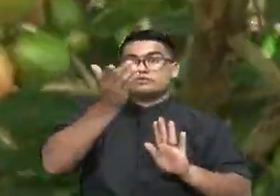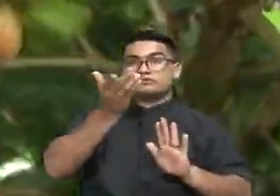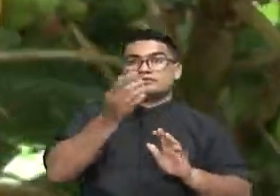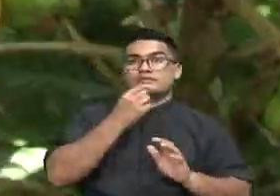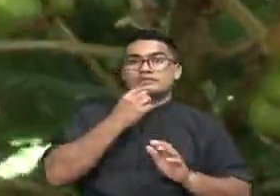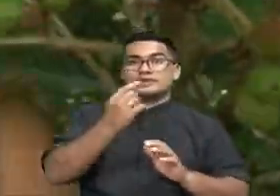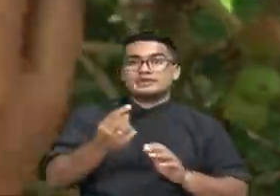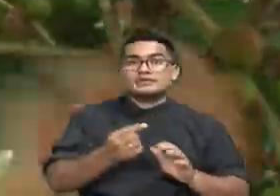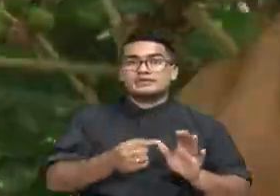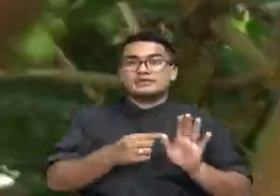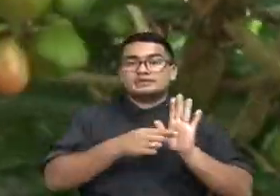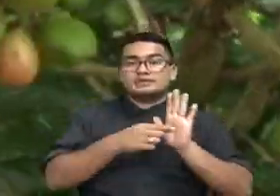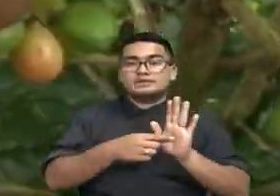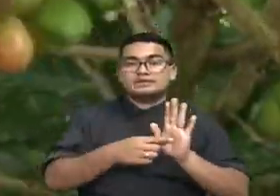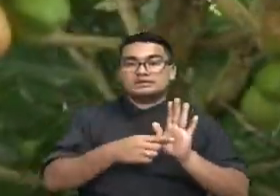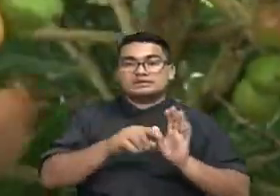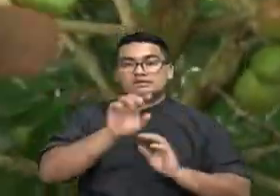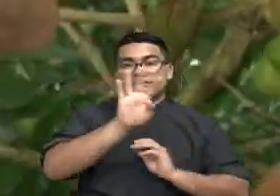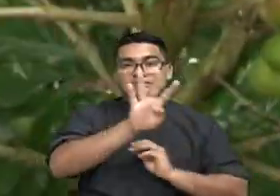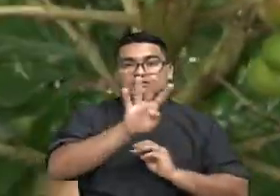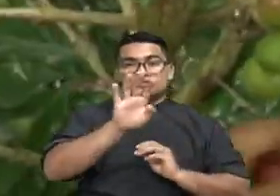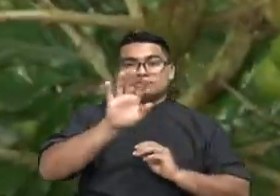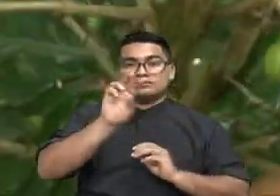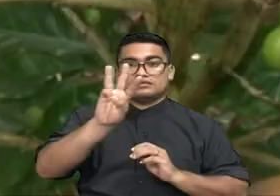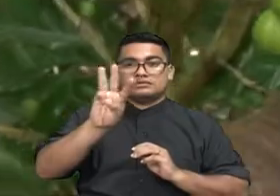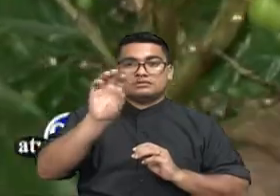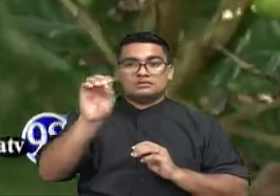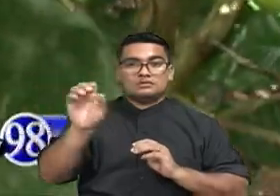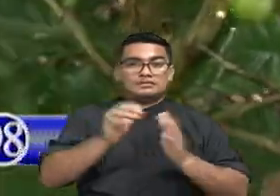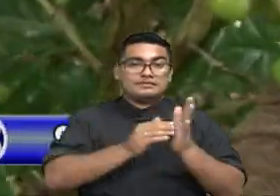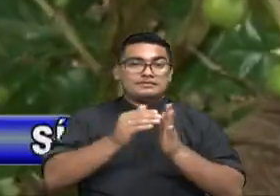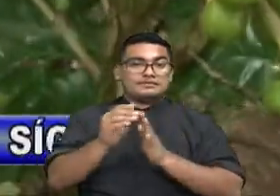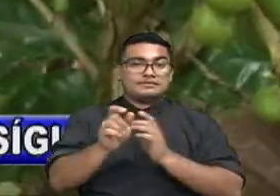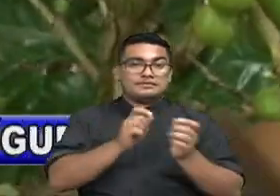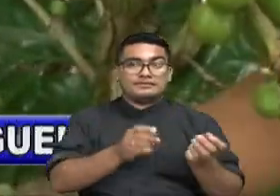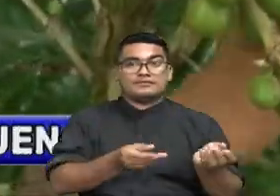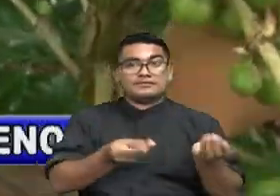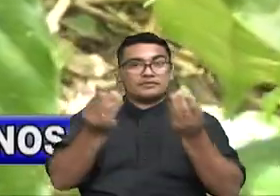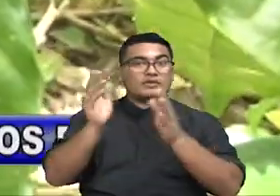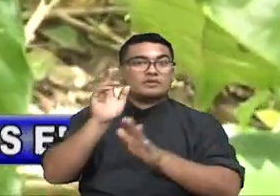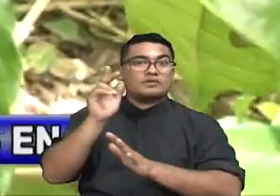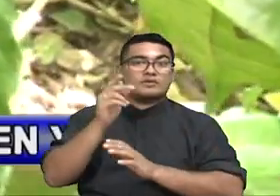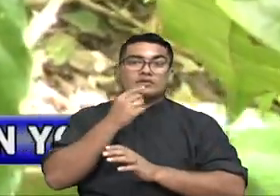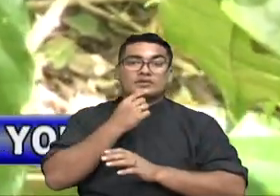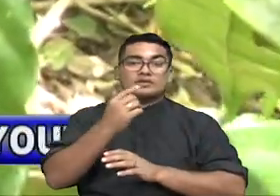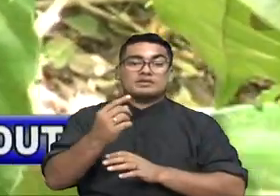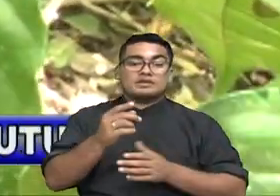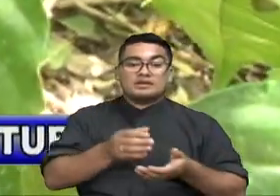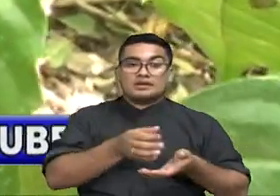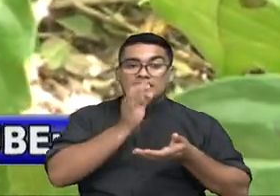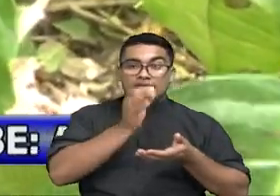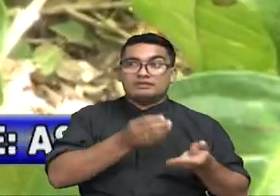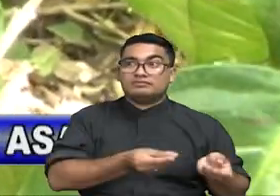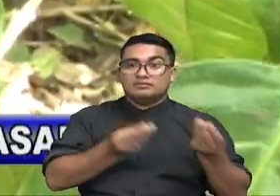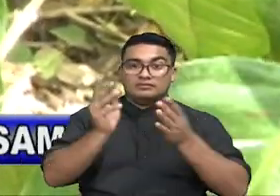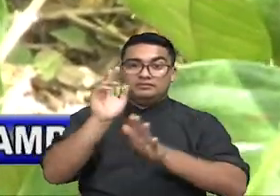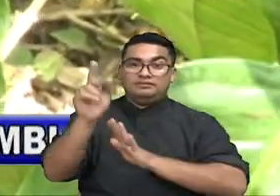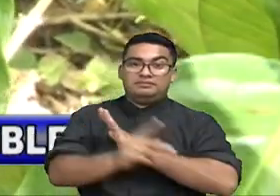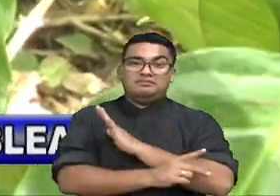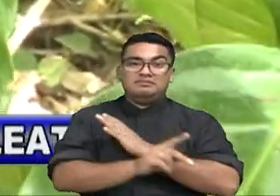al presentar una cifra de 430 millones de dólares. El rubro del café genera anualmente